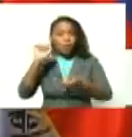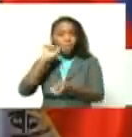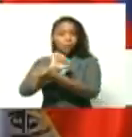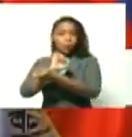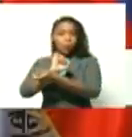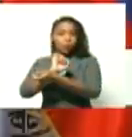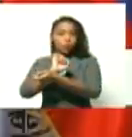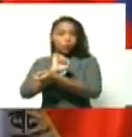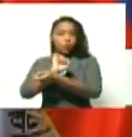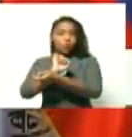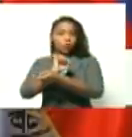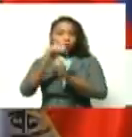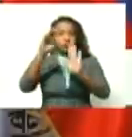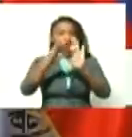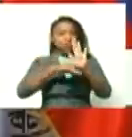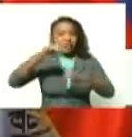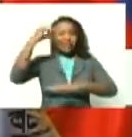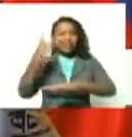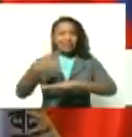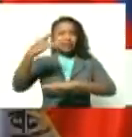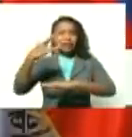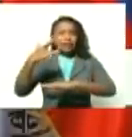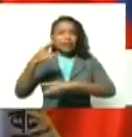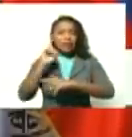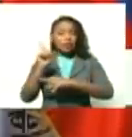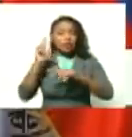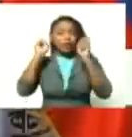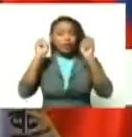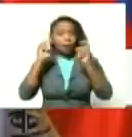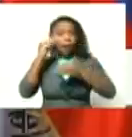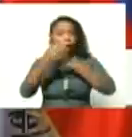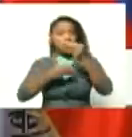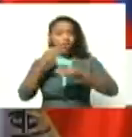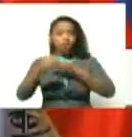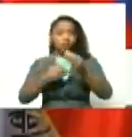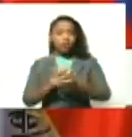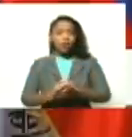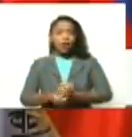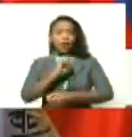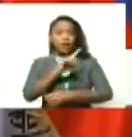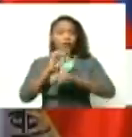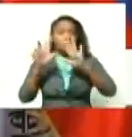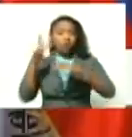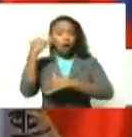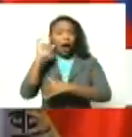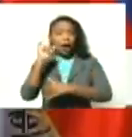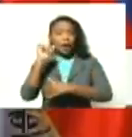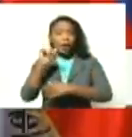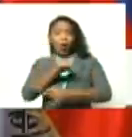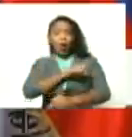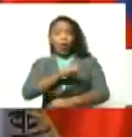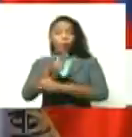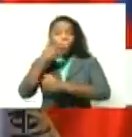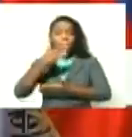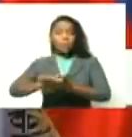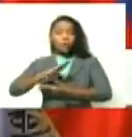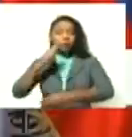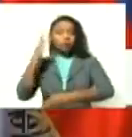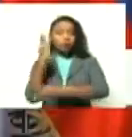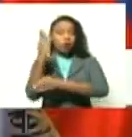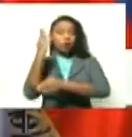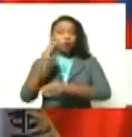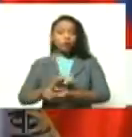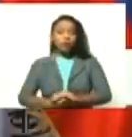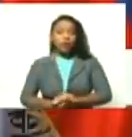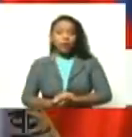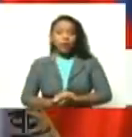escala gravísima de sus hechos cometidos, y 18 tienen orden de aprehensión y se encuentran prófugos